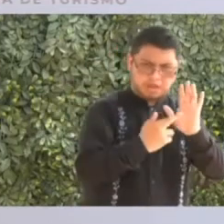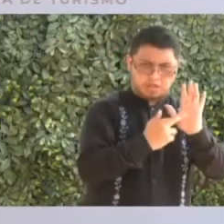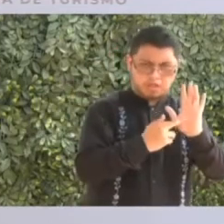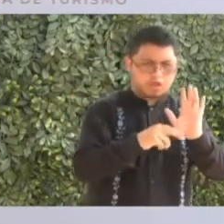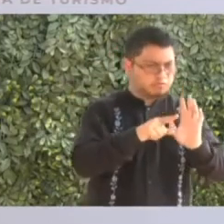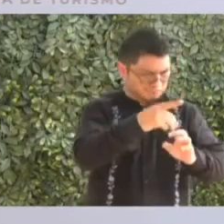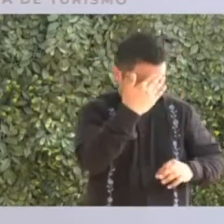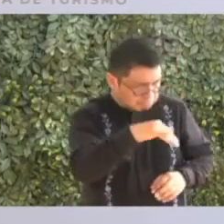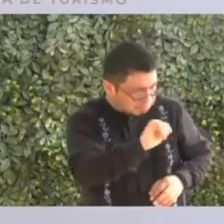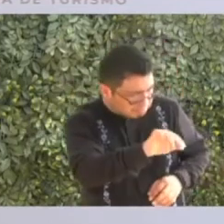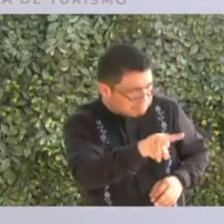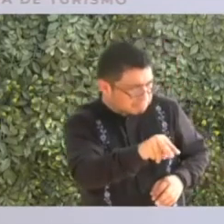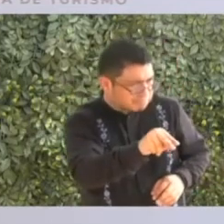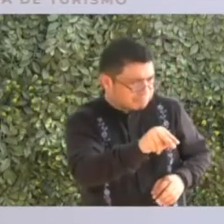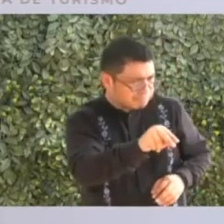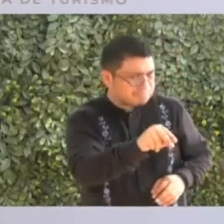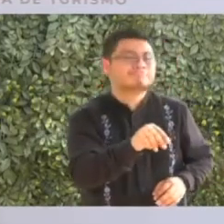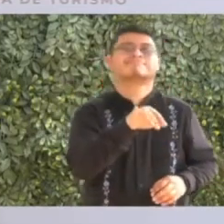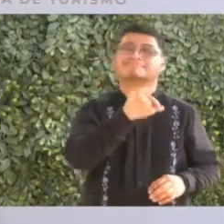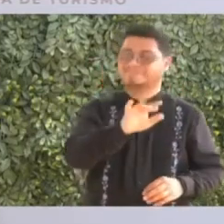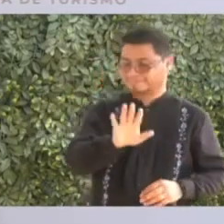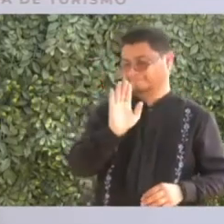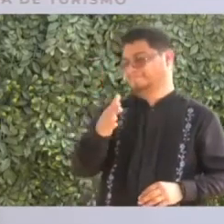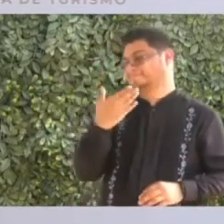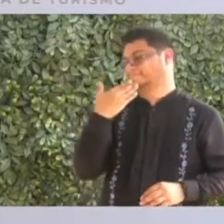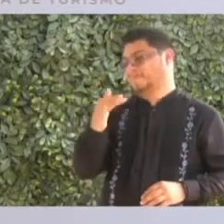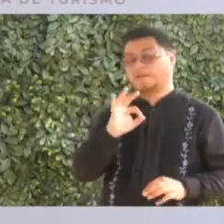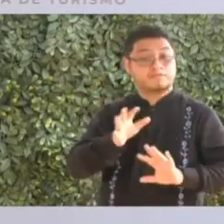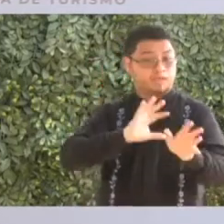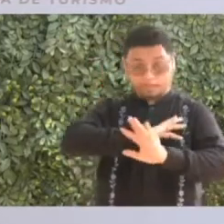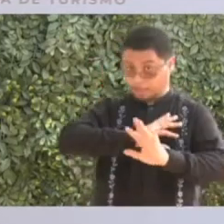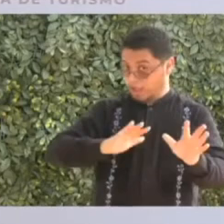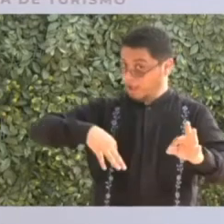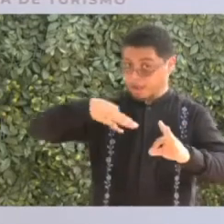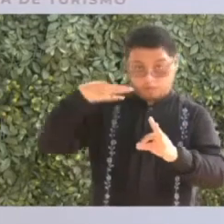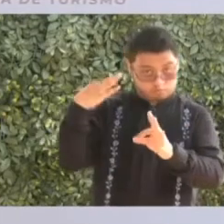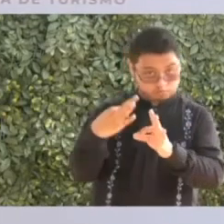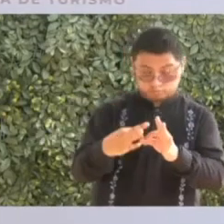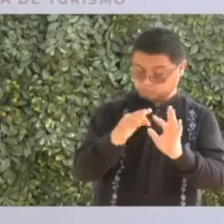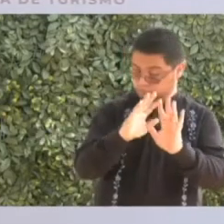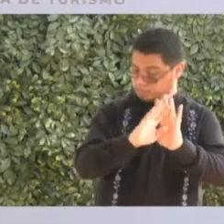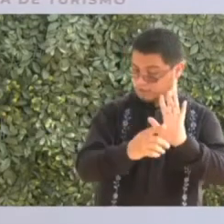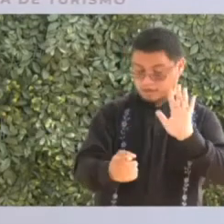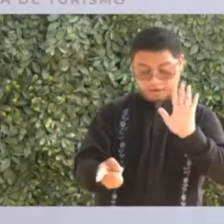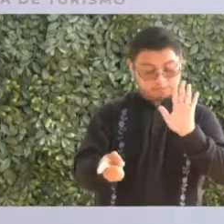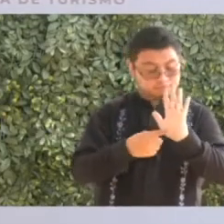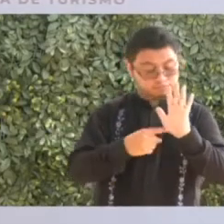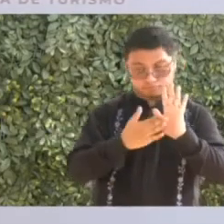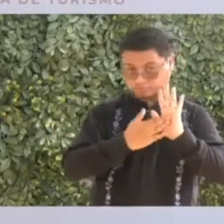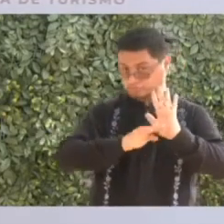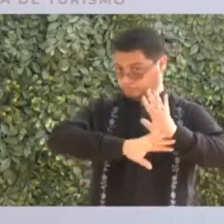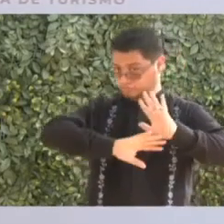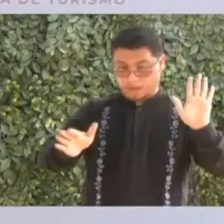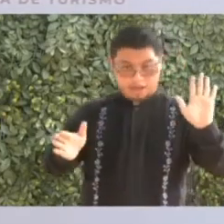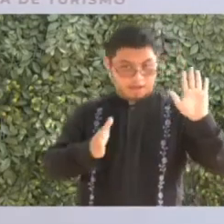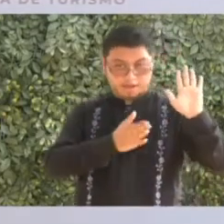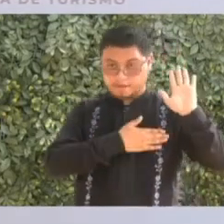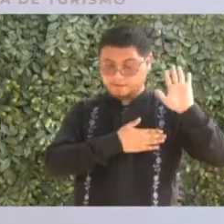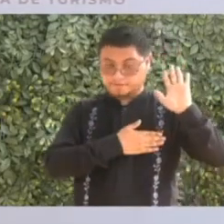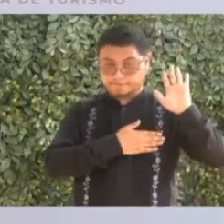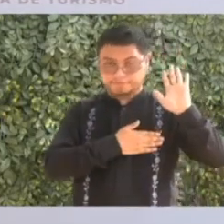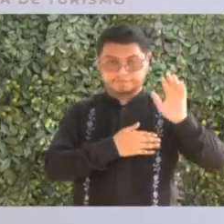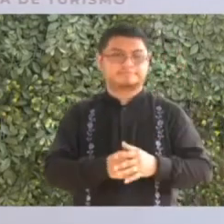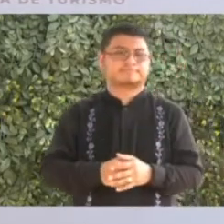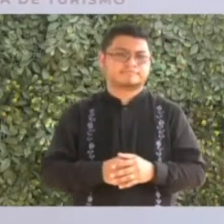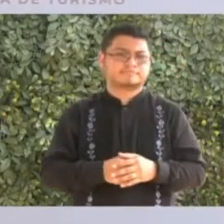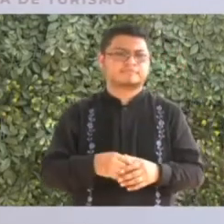¿verdad? Bueno, entonces ya cumplimos con eso. Nos decían de que no